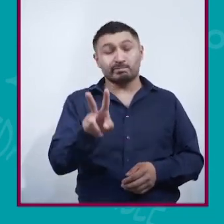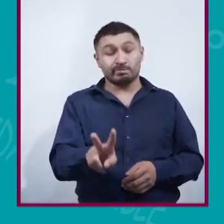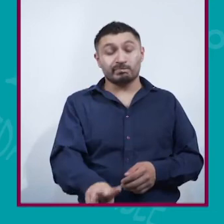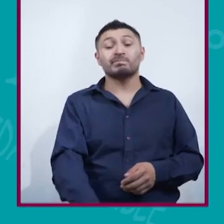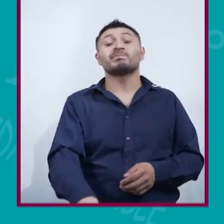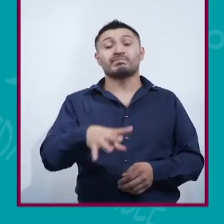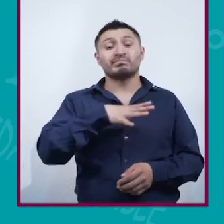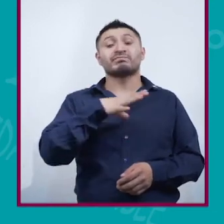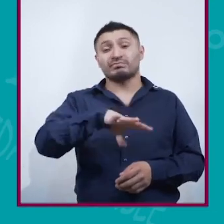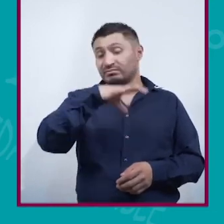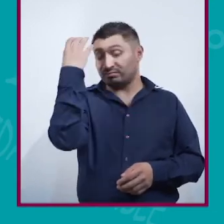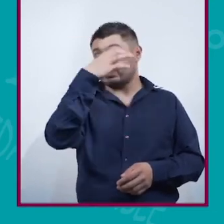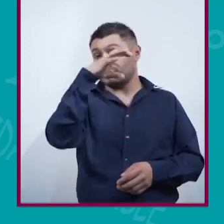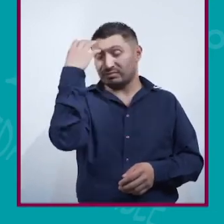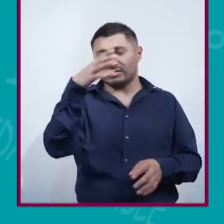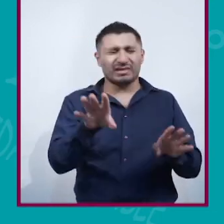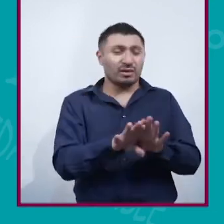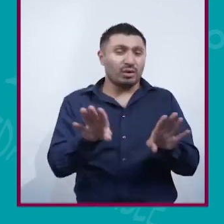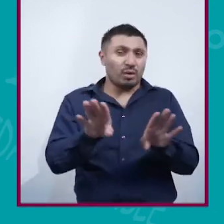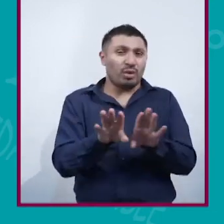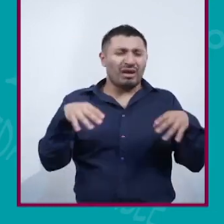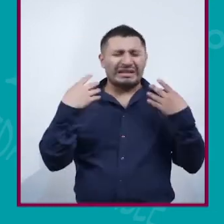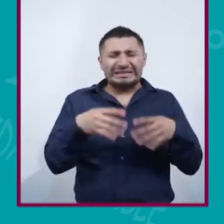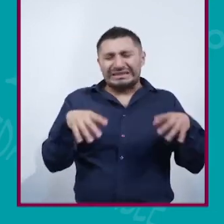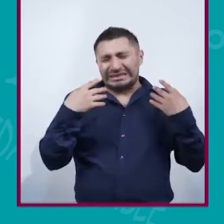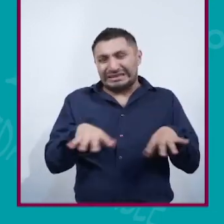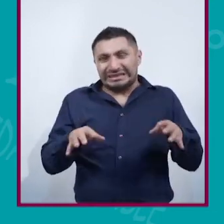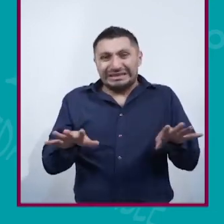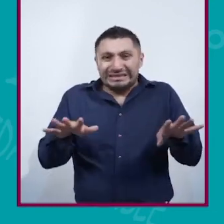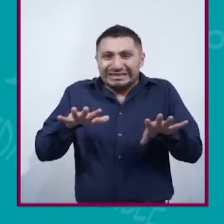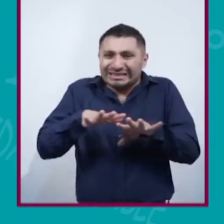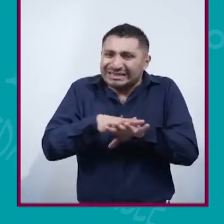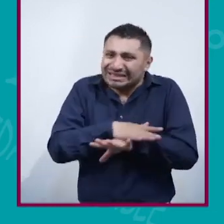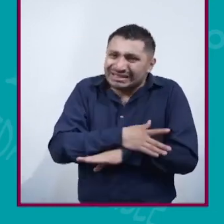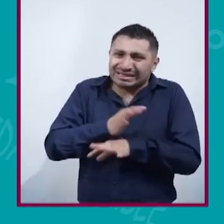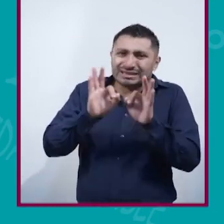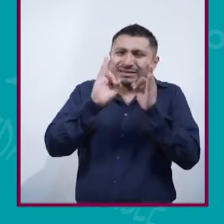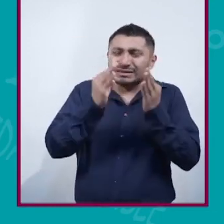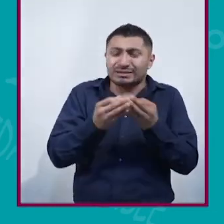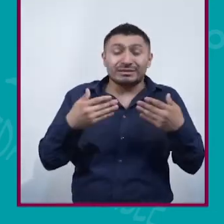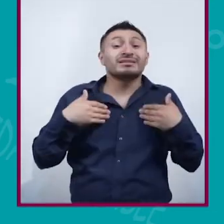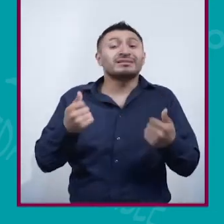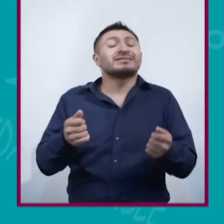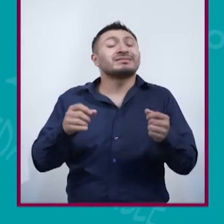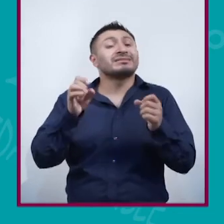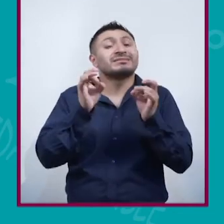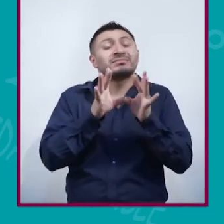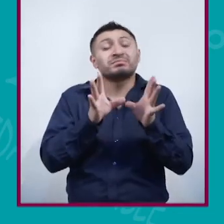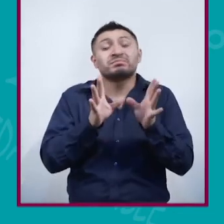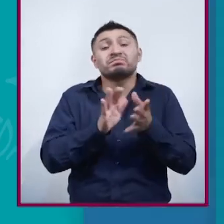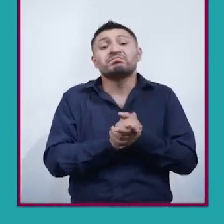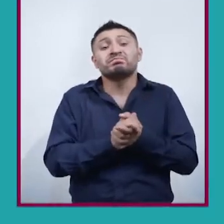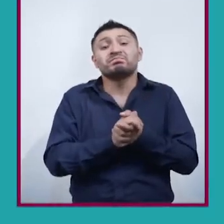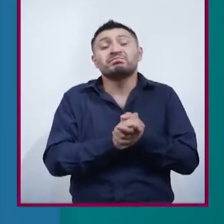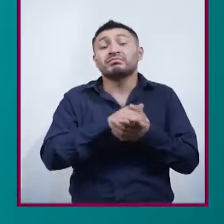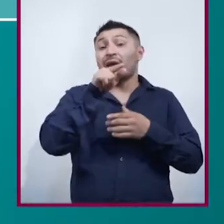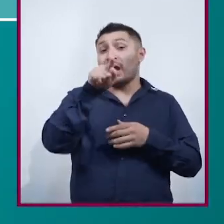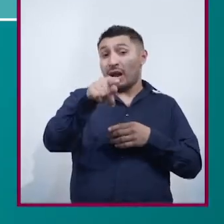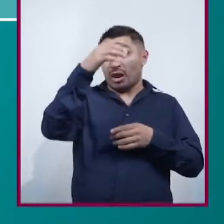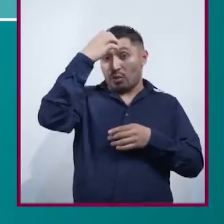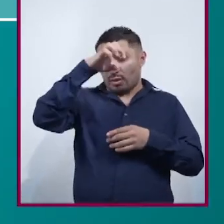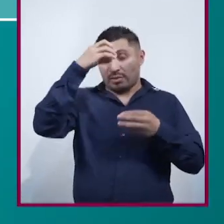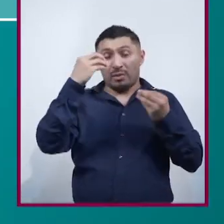Definitivamente sí existen estas fotos que marcan un cambio en la visión de un fenómeno.